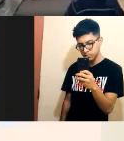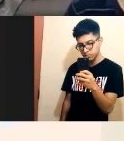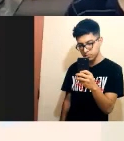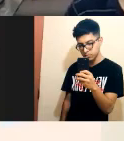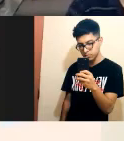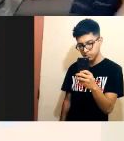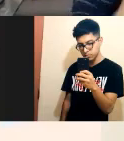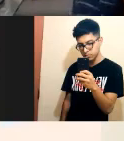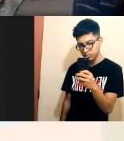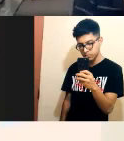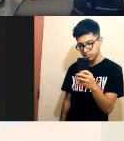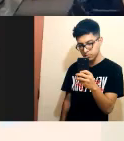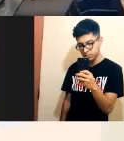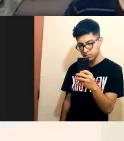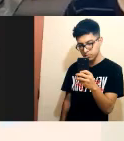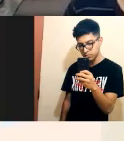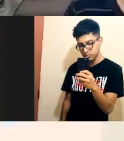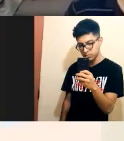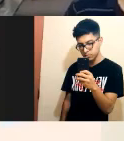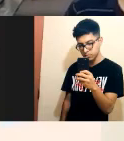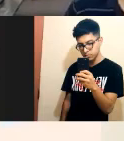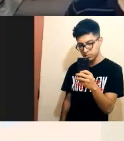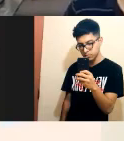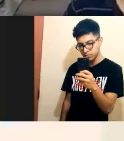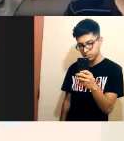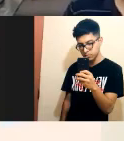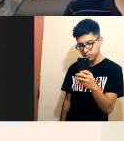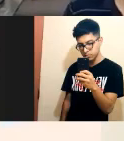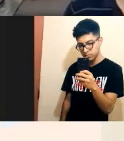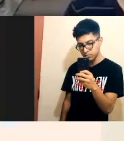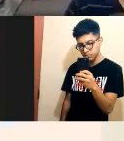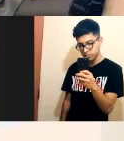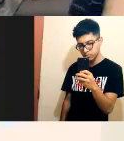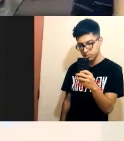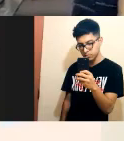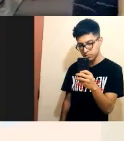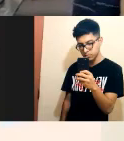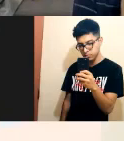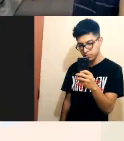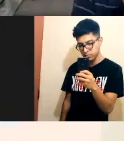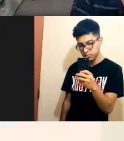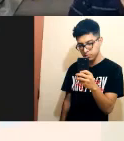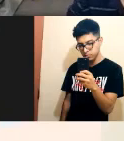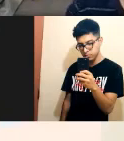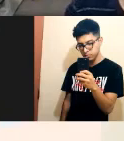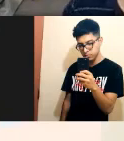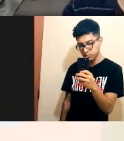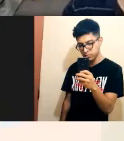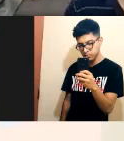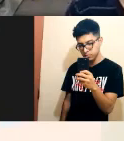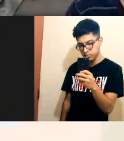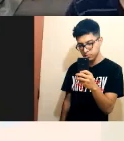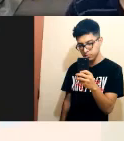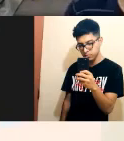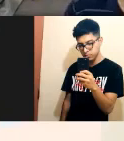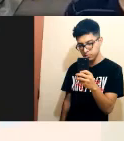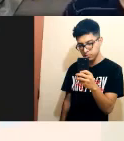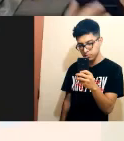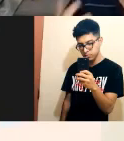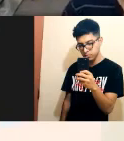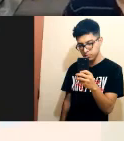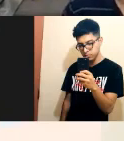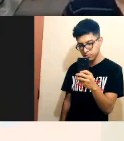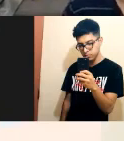propio consumo. Los árboles nos sirven como protecciones solares, si tenemos reutilización de